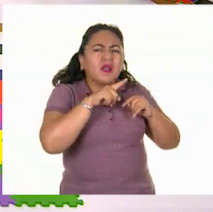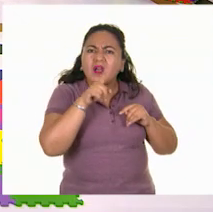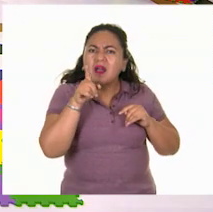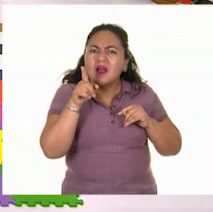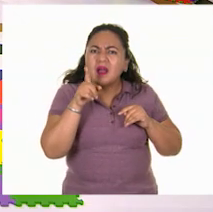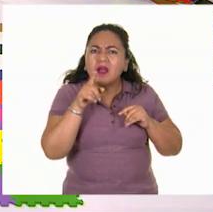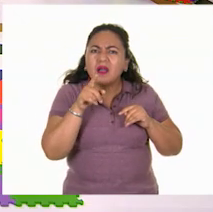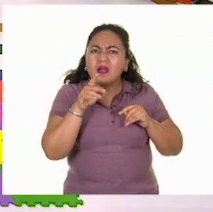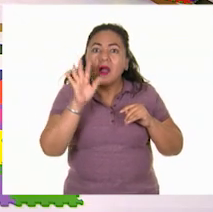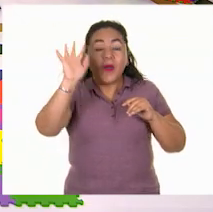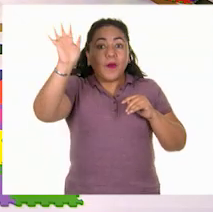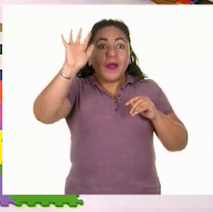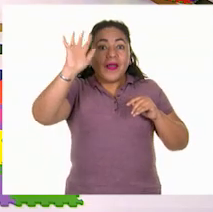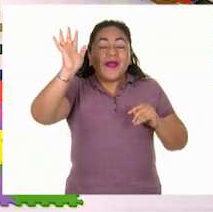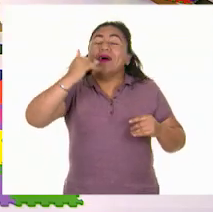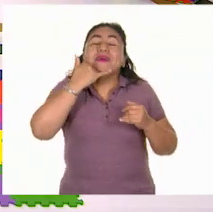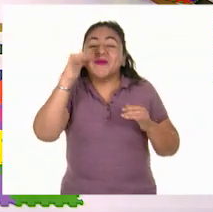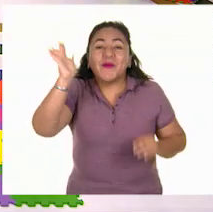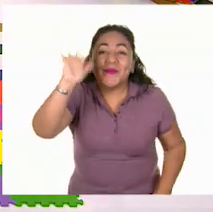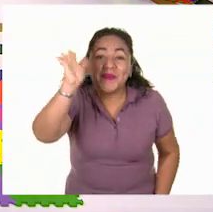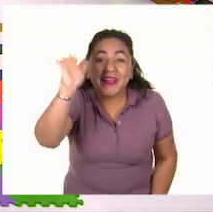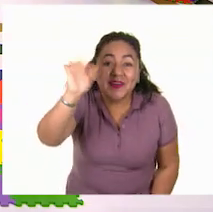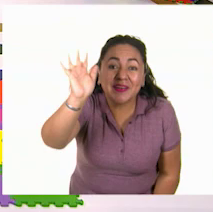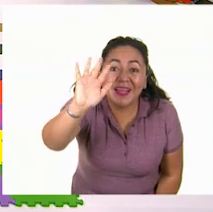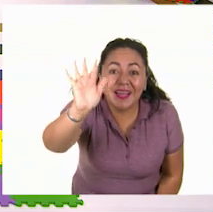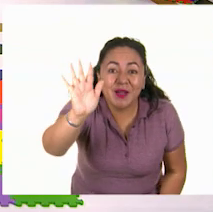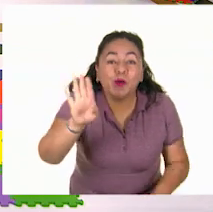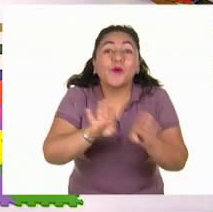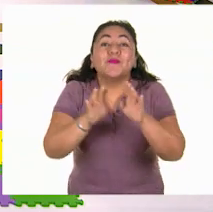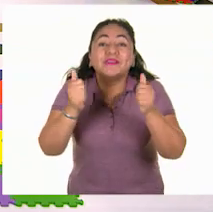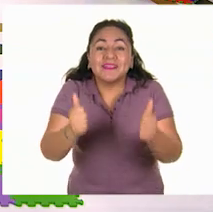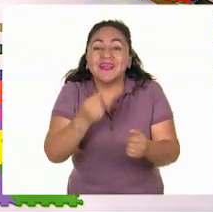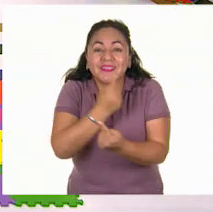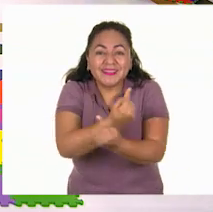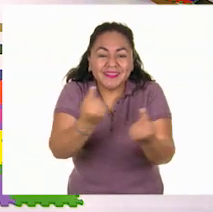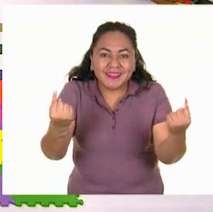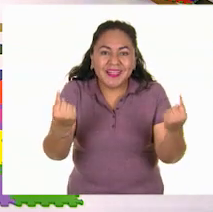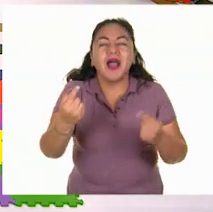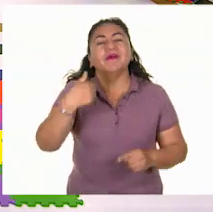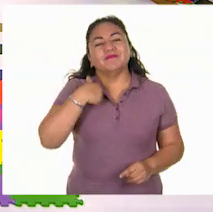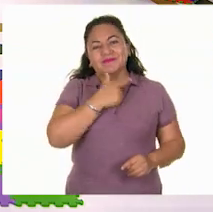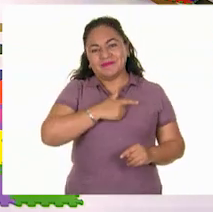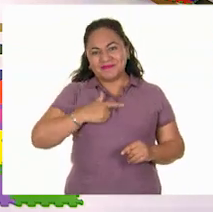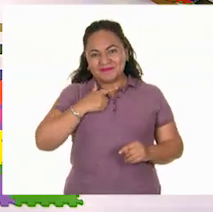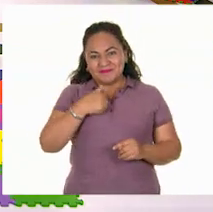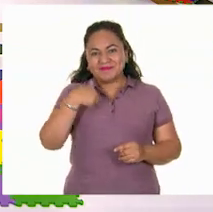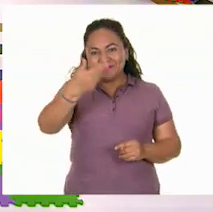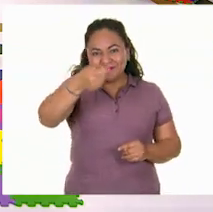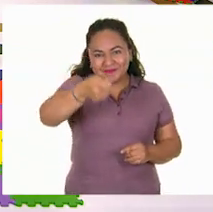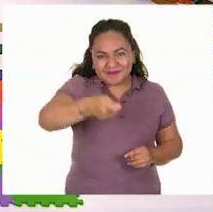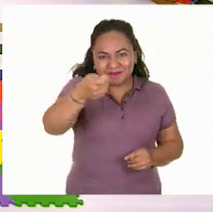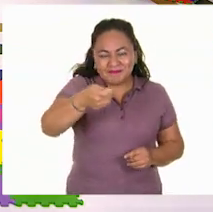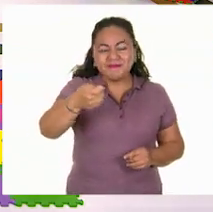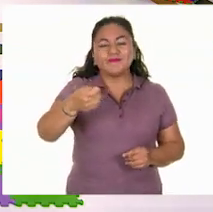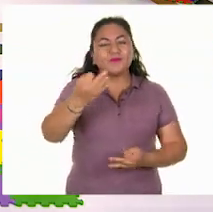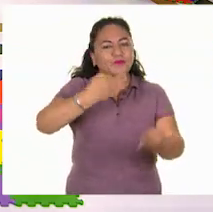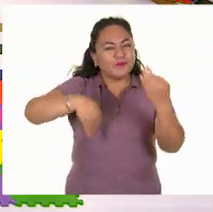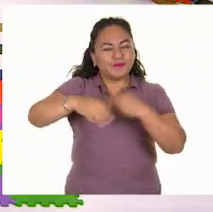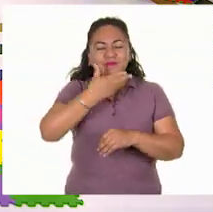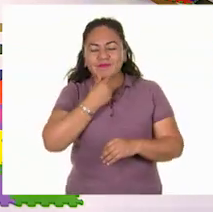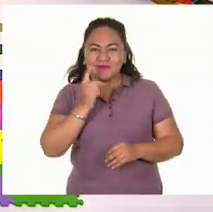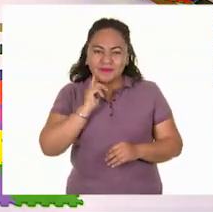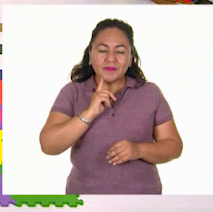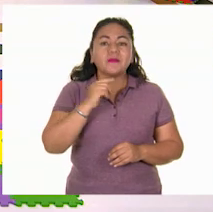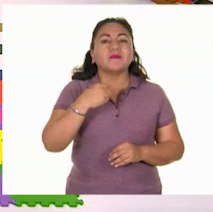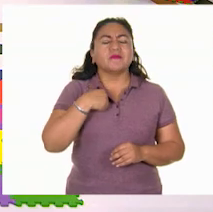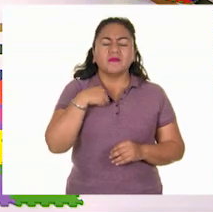¡Uy! ¡Hola! ¡Hola! ¡Hola! ¡Hola! ¿Cómo están, niñas y niños? Me da mucho gusto saludarlas y saludarlos. Estoy